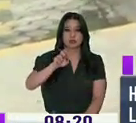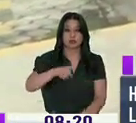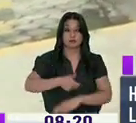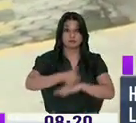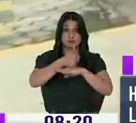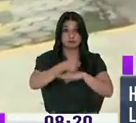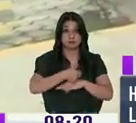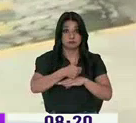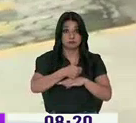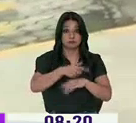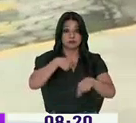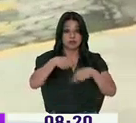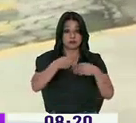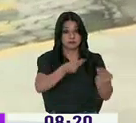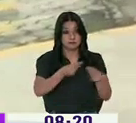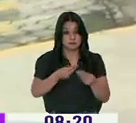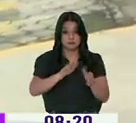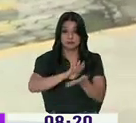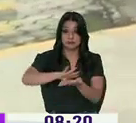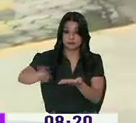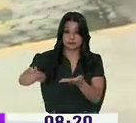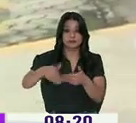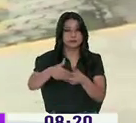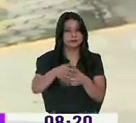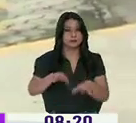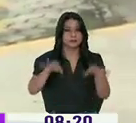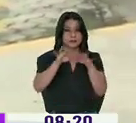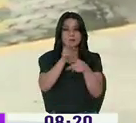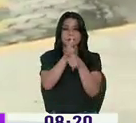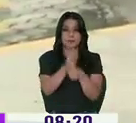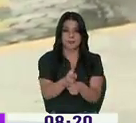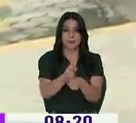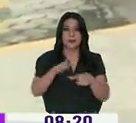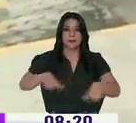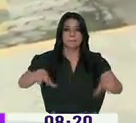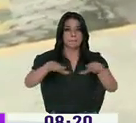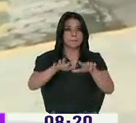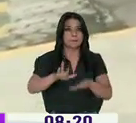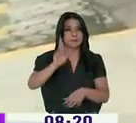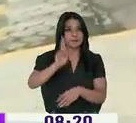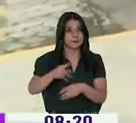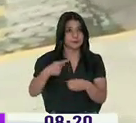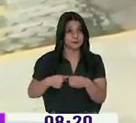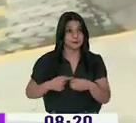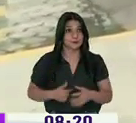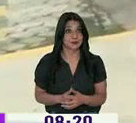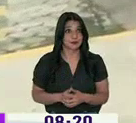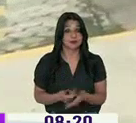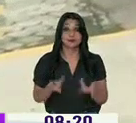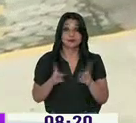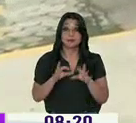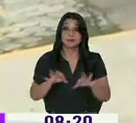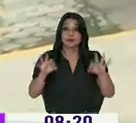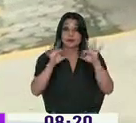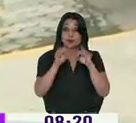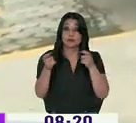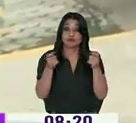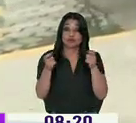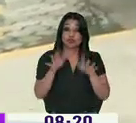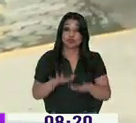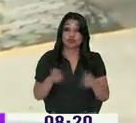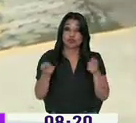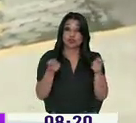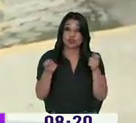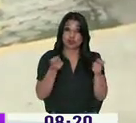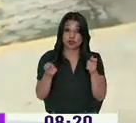parte y puedan retirar los vehículos de ahí, así que tomen las debidas precauciones en este sector del sur de la capital y tomen en cuenta este tipo de operativos que no solamente